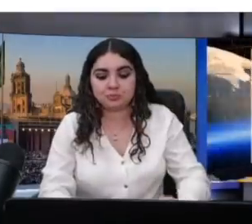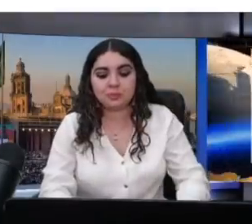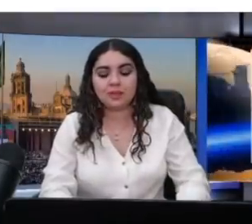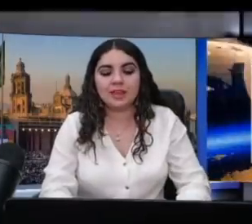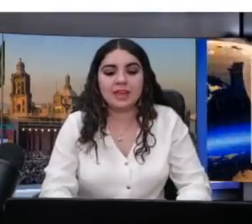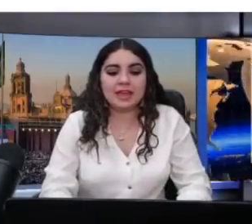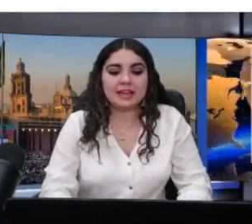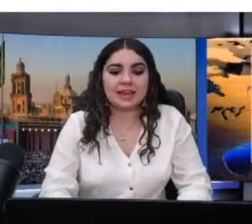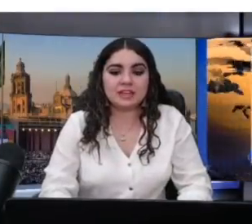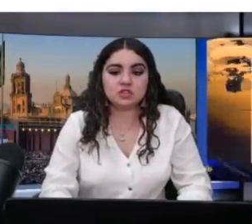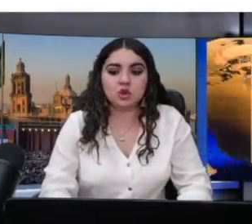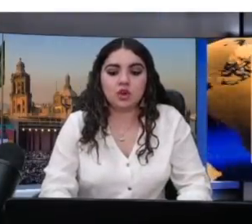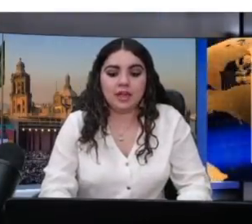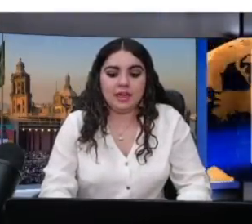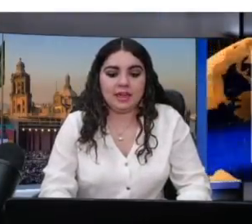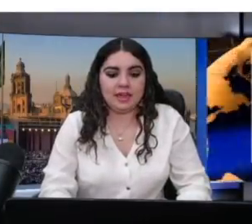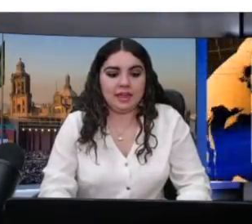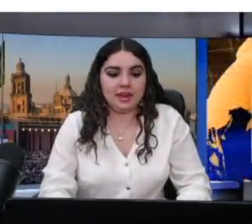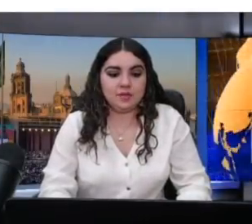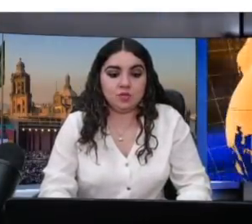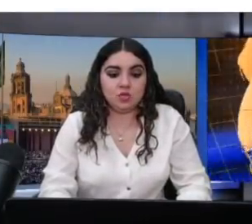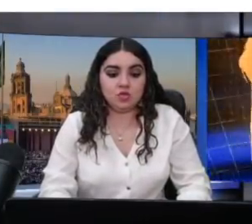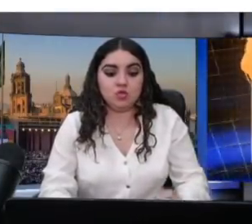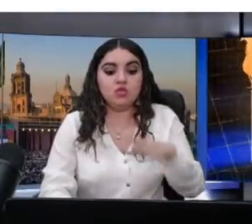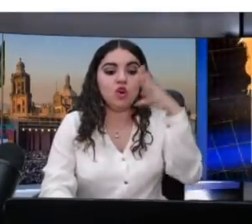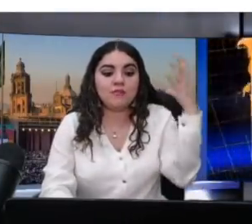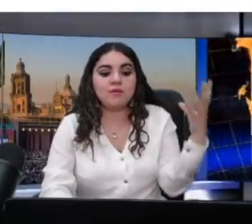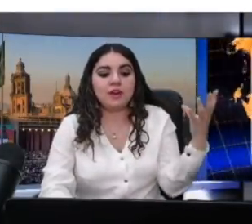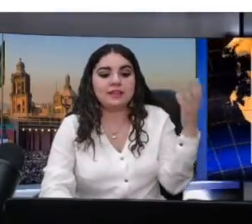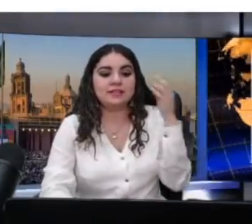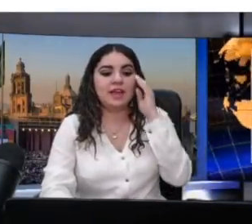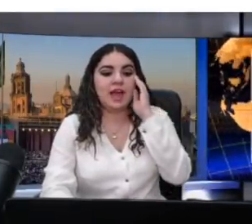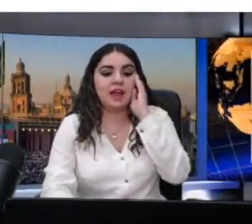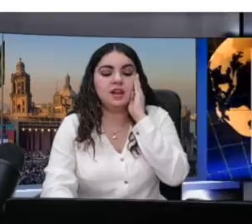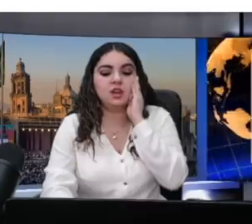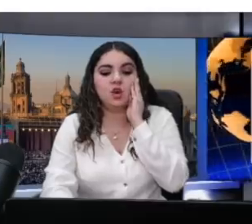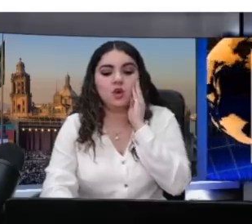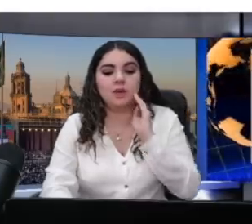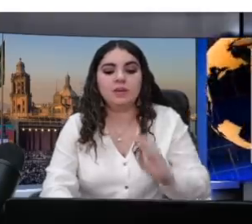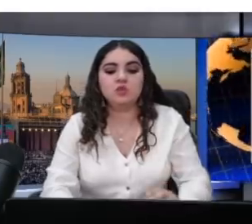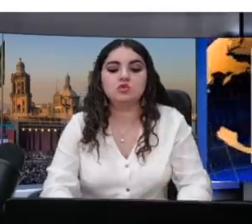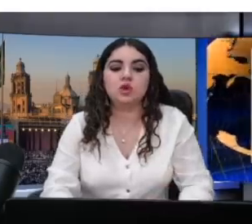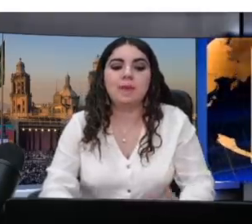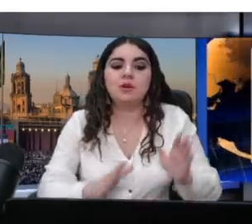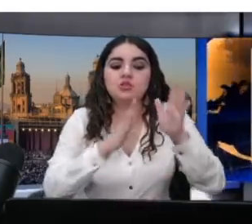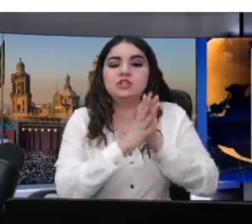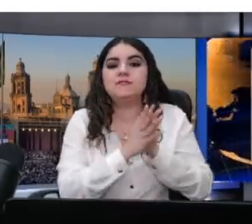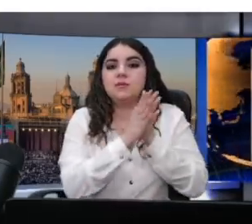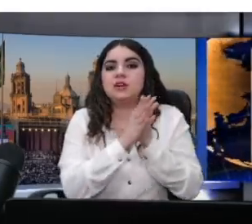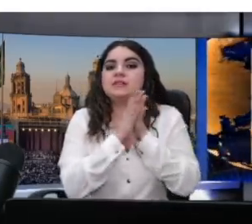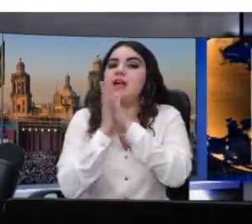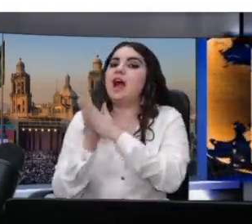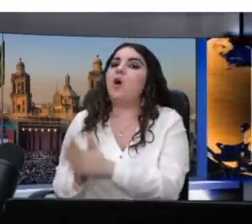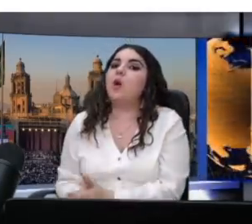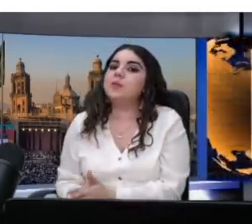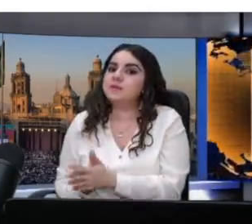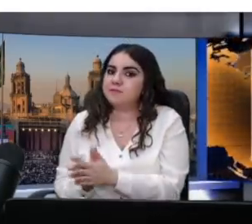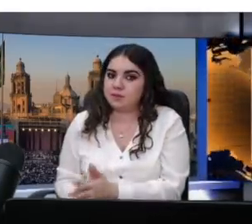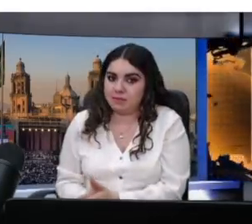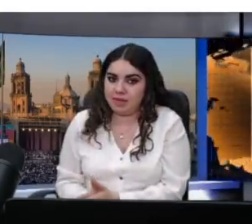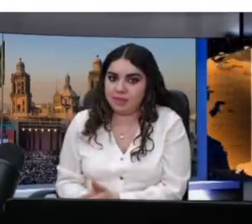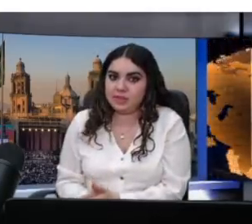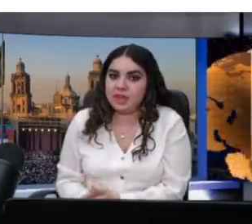dijo que esto no favorece al coronavirus, pero sí favorece a